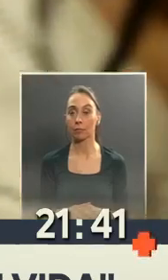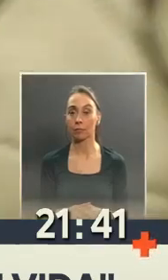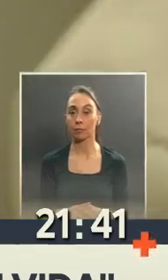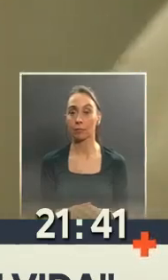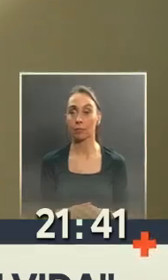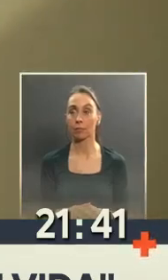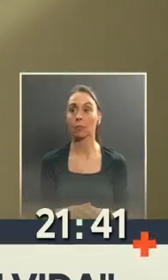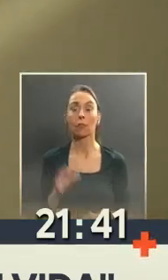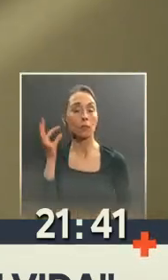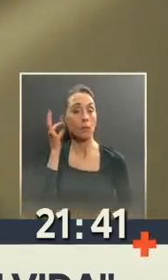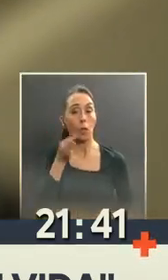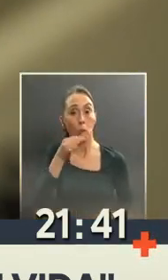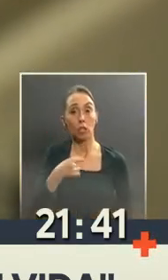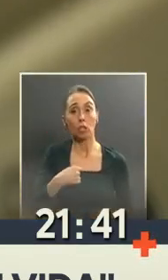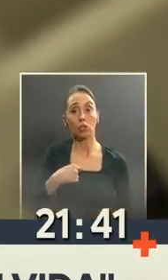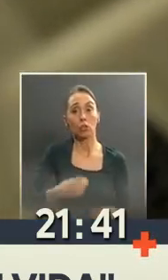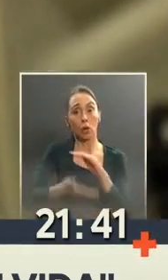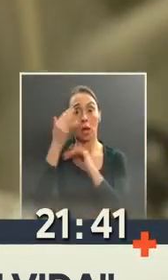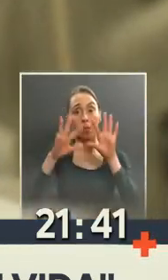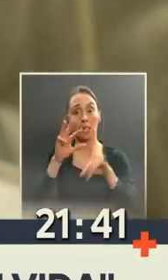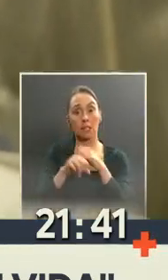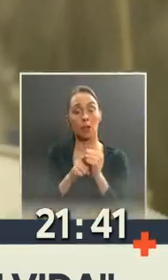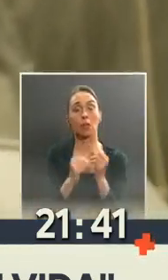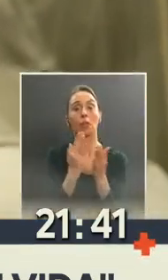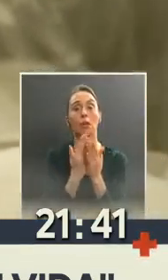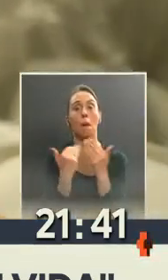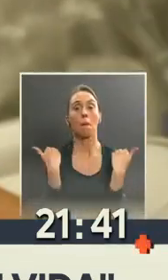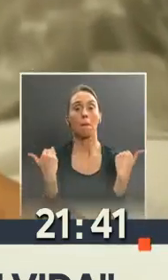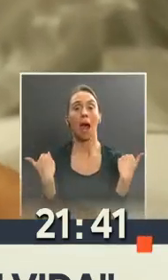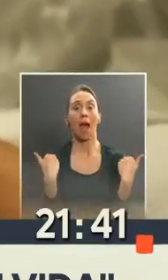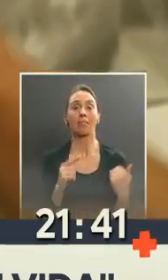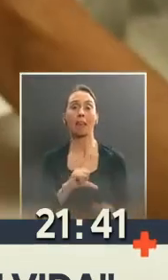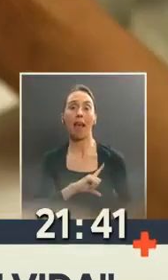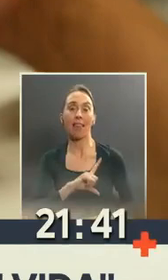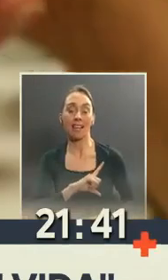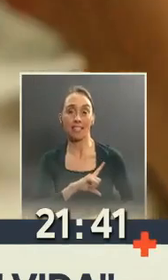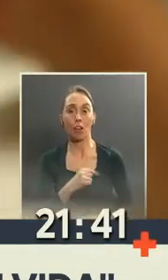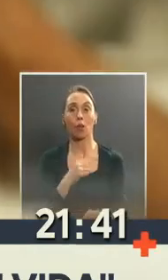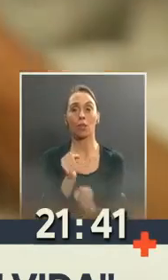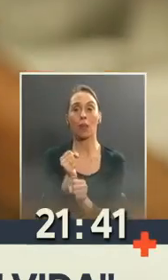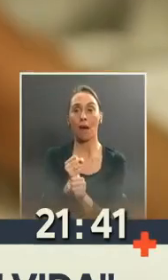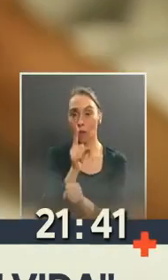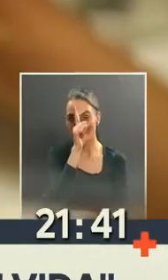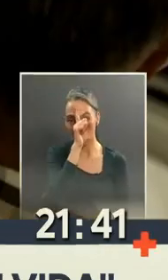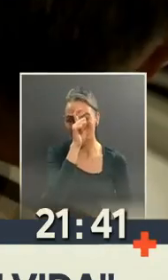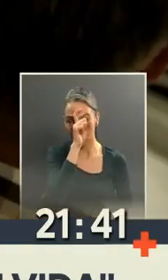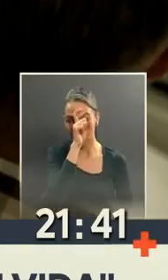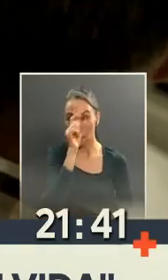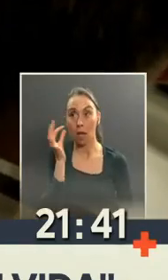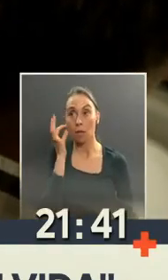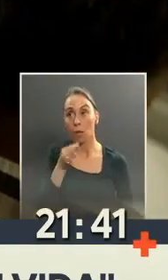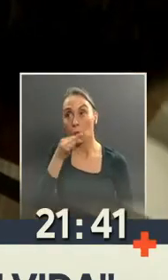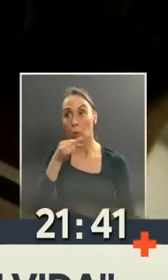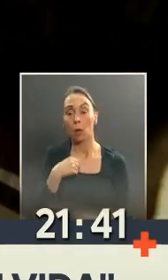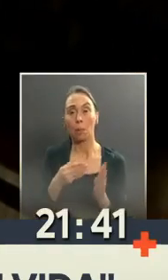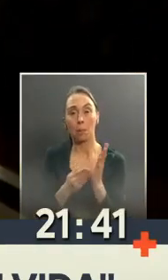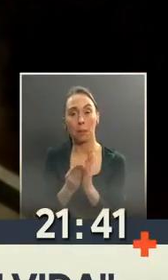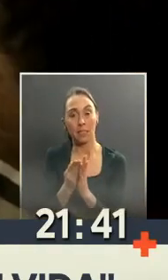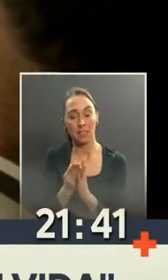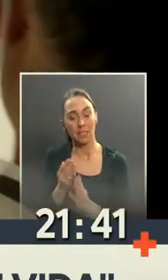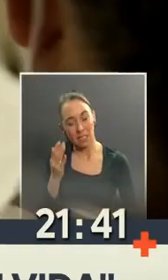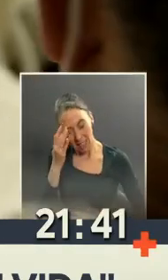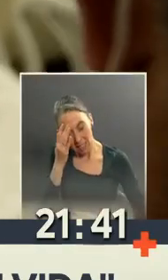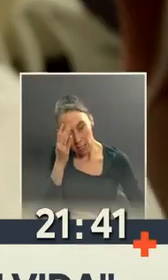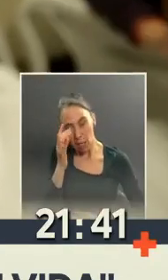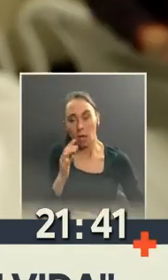Tenía 19 años y estaba haciendo mi práctica del liceo. Y trabajaba en un hospital yo. Y empecé con síntomas de